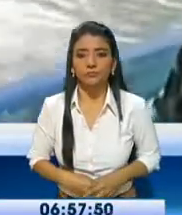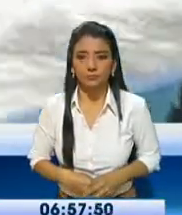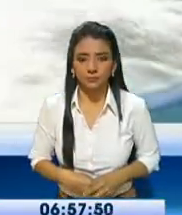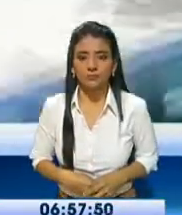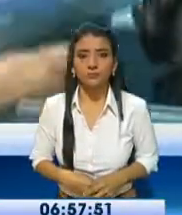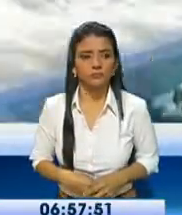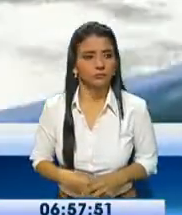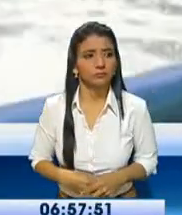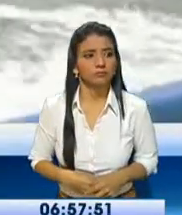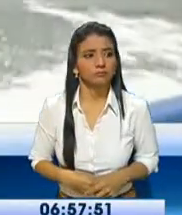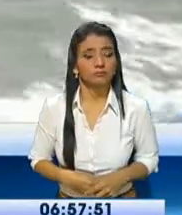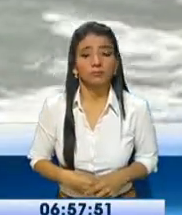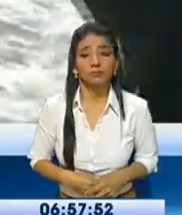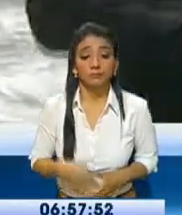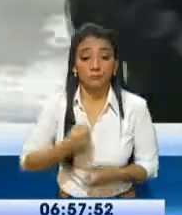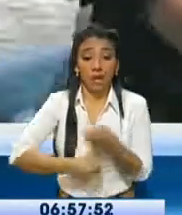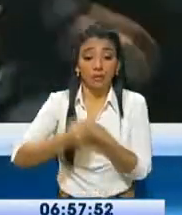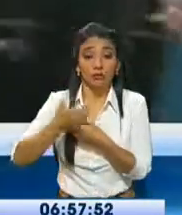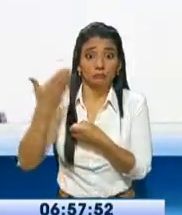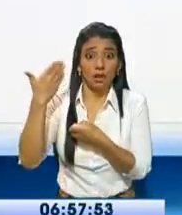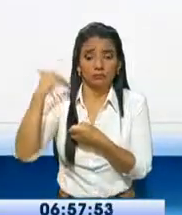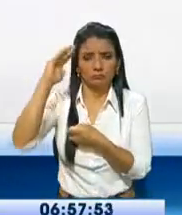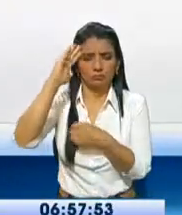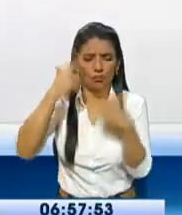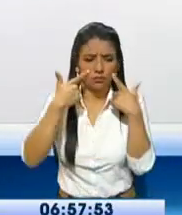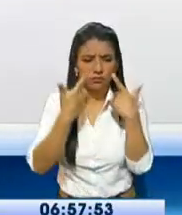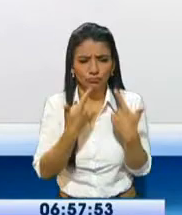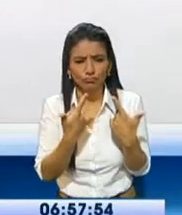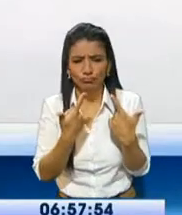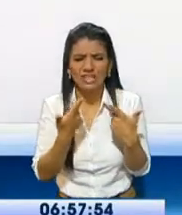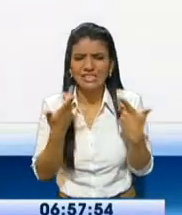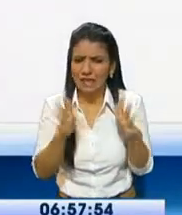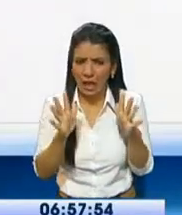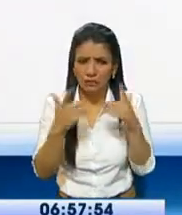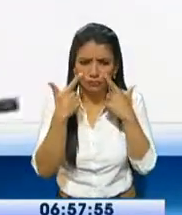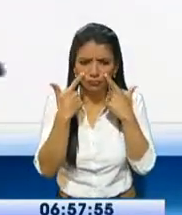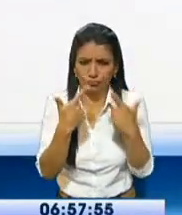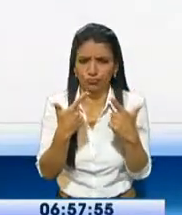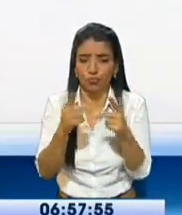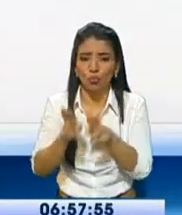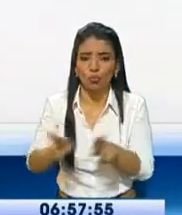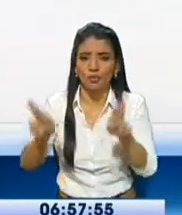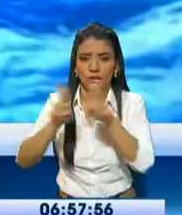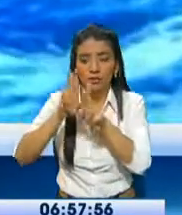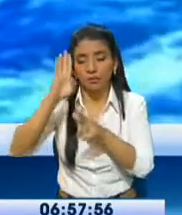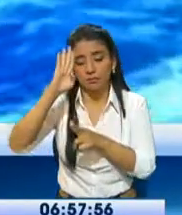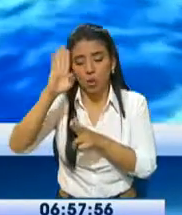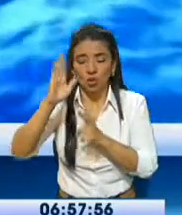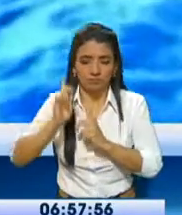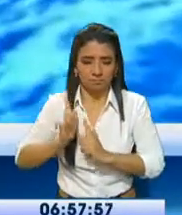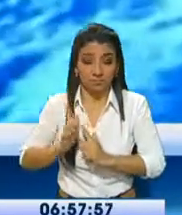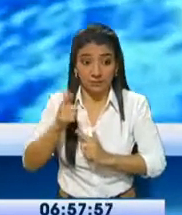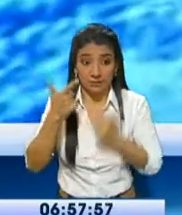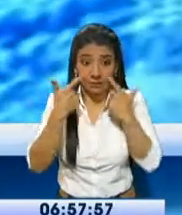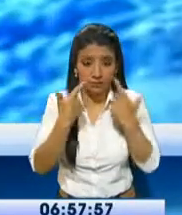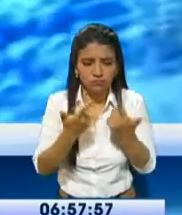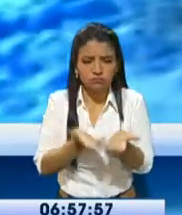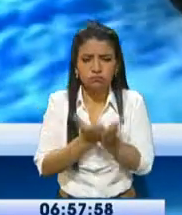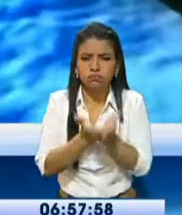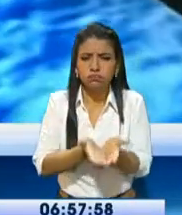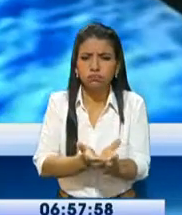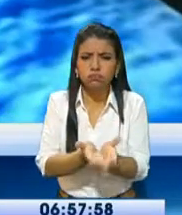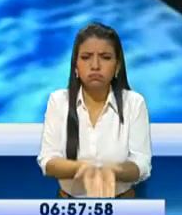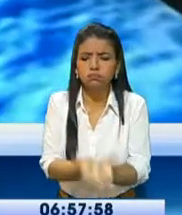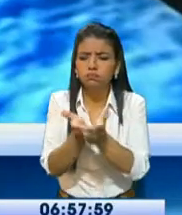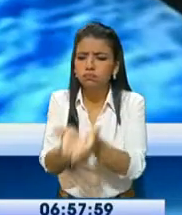siguiendo desde el año pasado porque según la información de la unidad de inteligencia militar su centro de operaciones